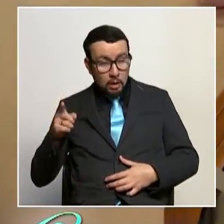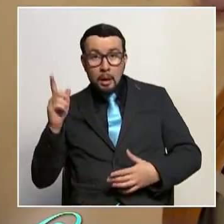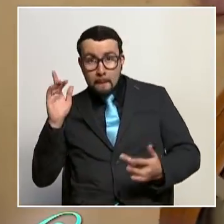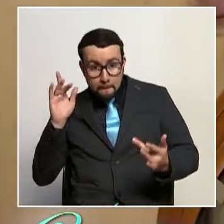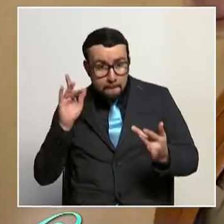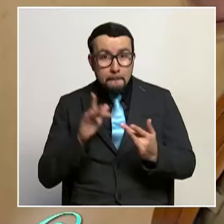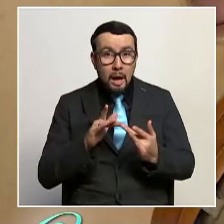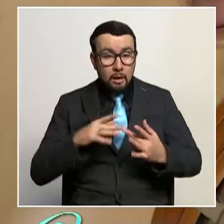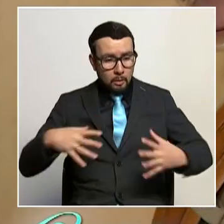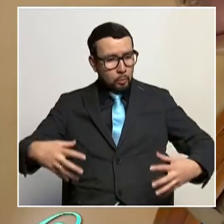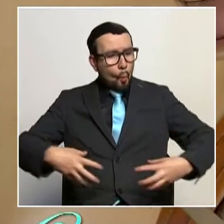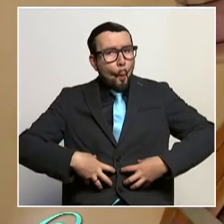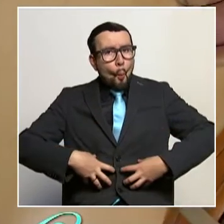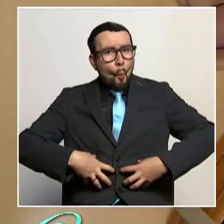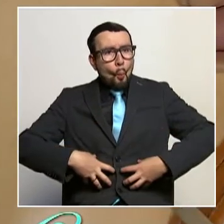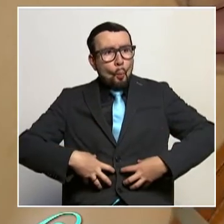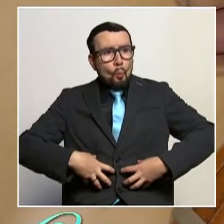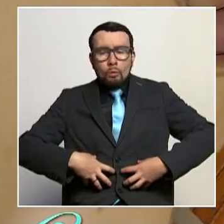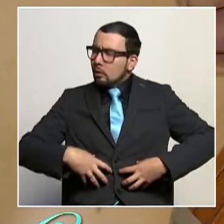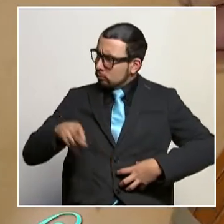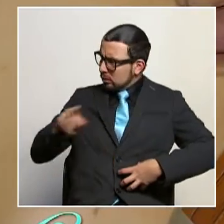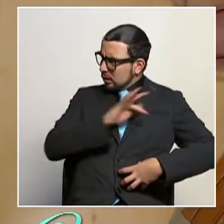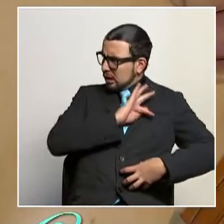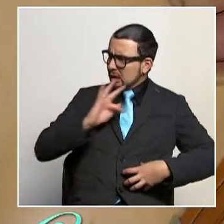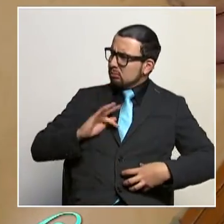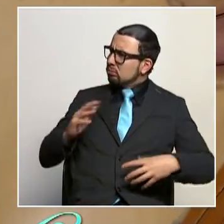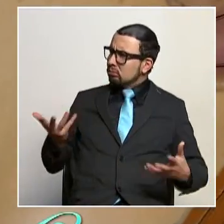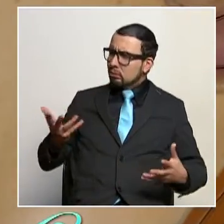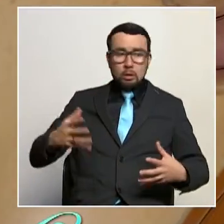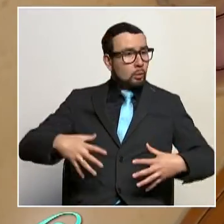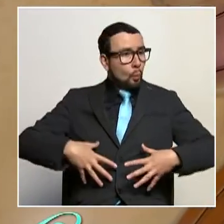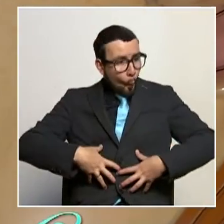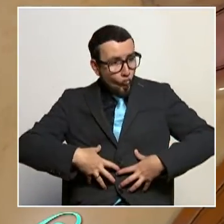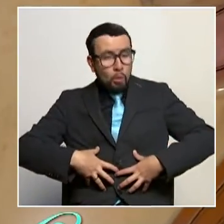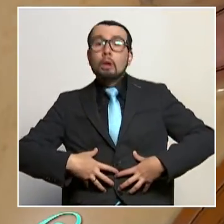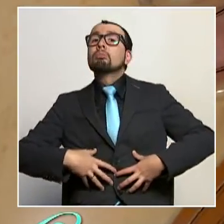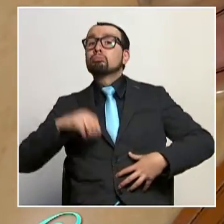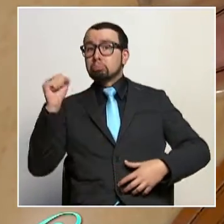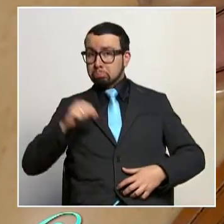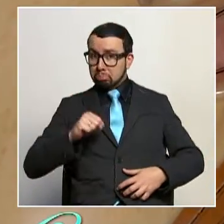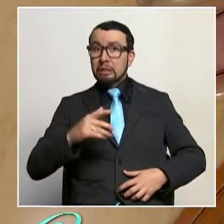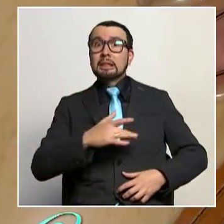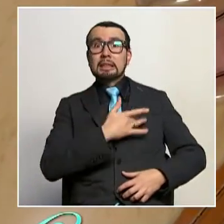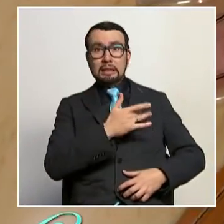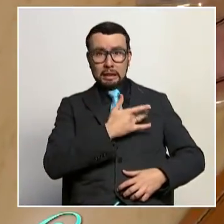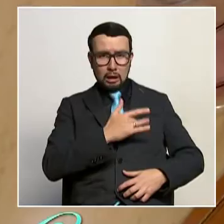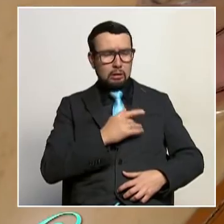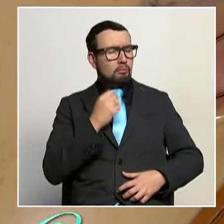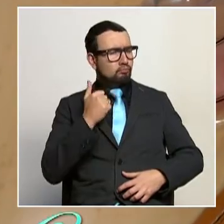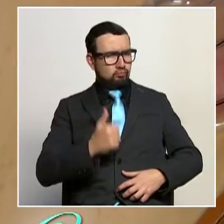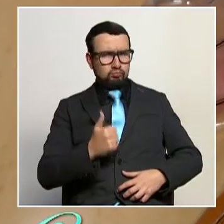Sí, durante esta terapia. sí, realmente sí se siente como el efecto